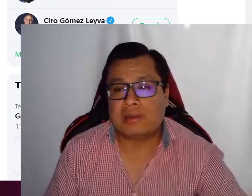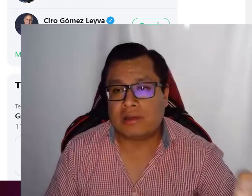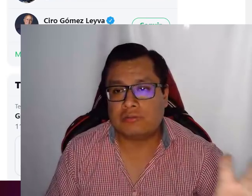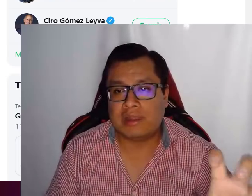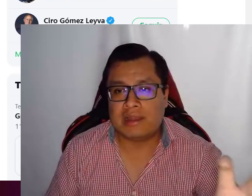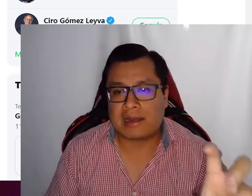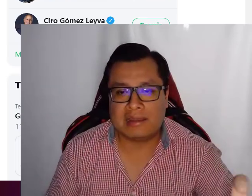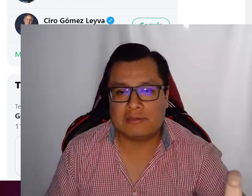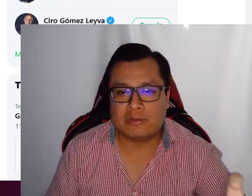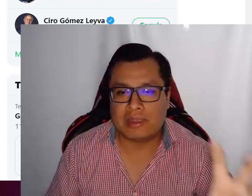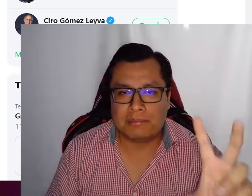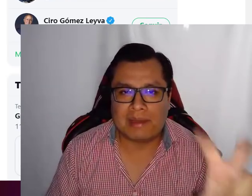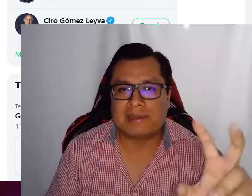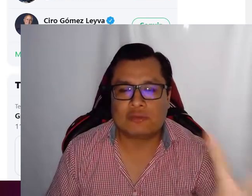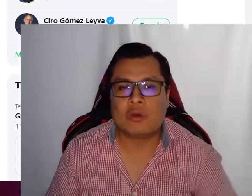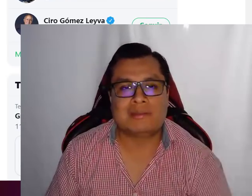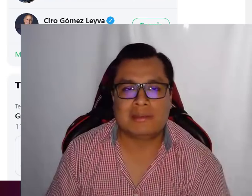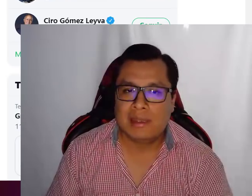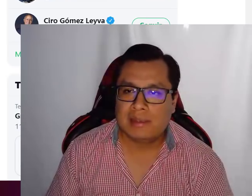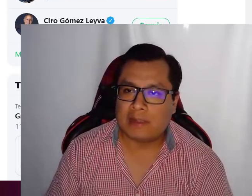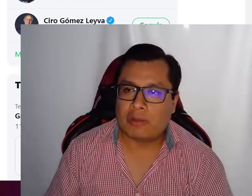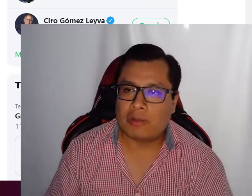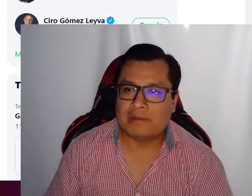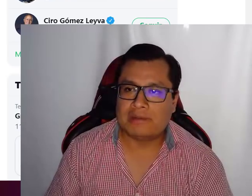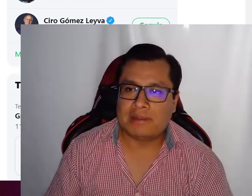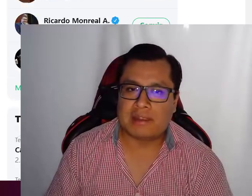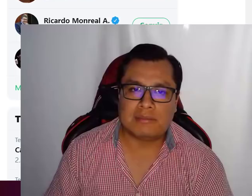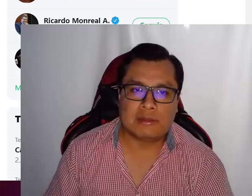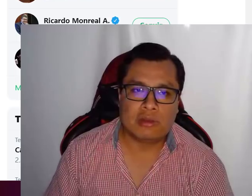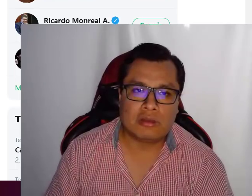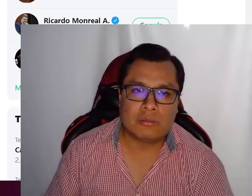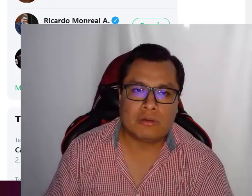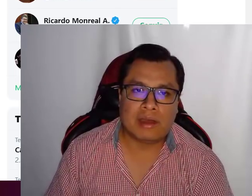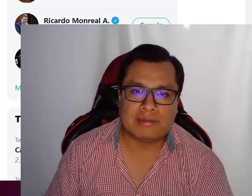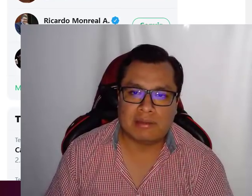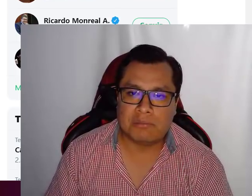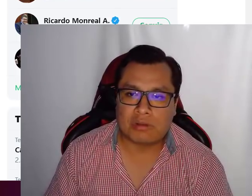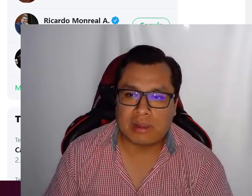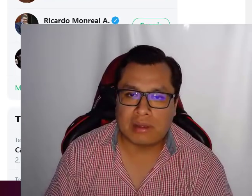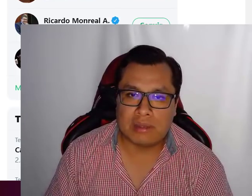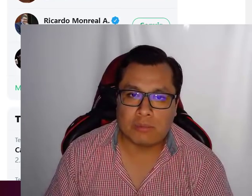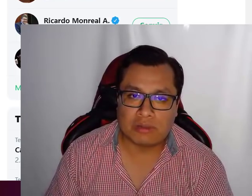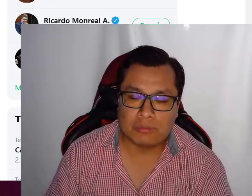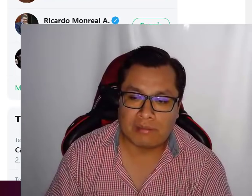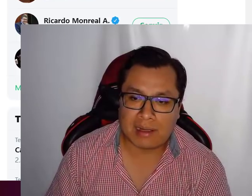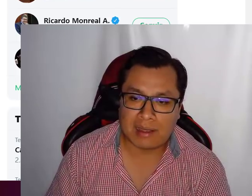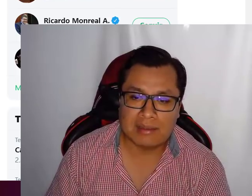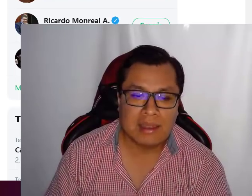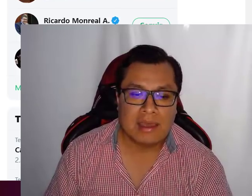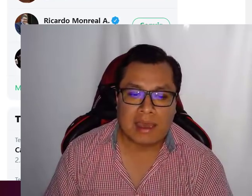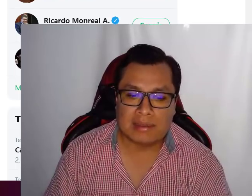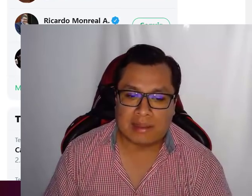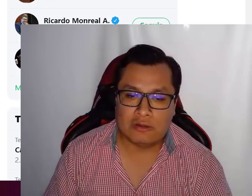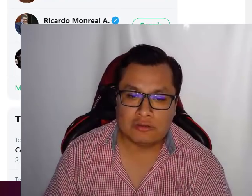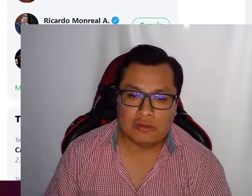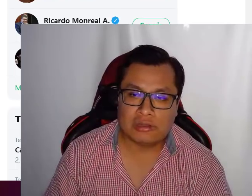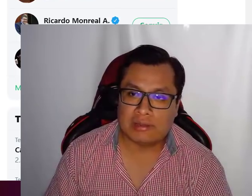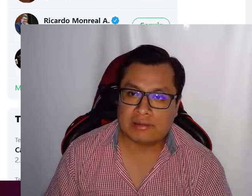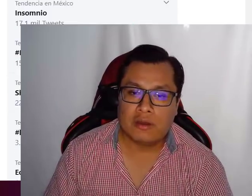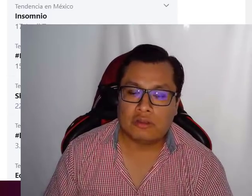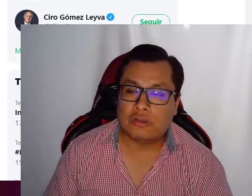especial Twitter, creo que es una de las redes donde más caso hacen, tanto al presidente Andrés Manuel como a Esteban Moctezuma Barragán. Ahí